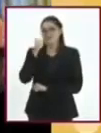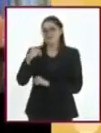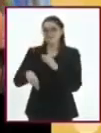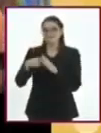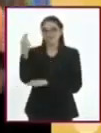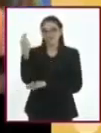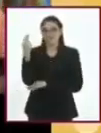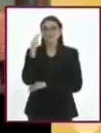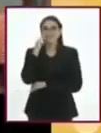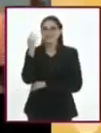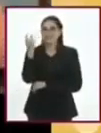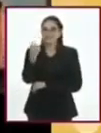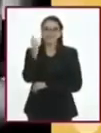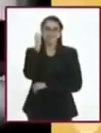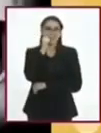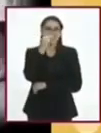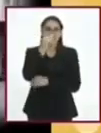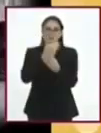desigualdades van en todos sentidos.